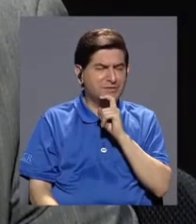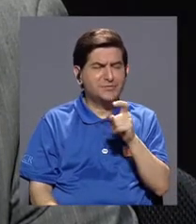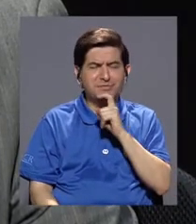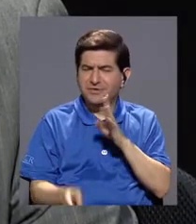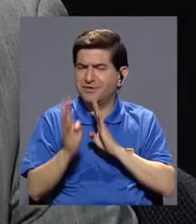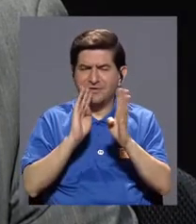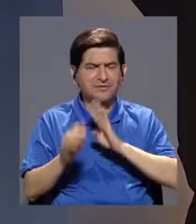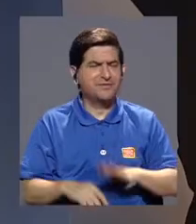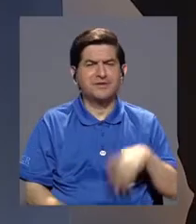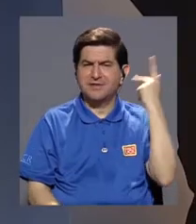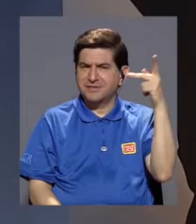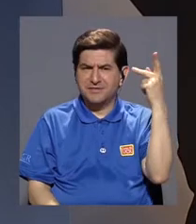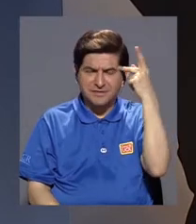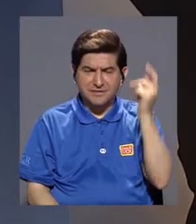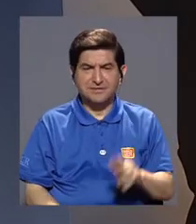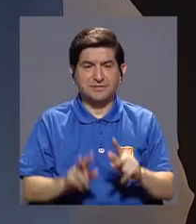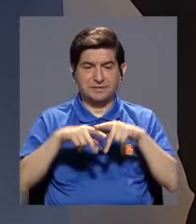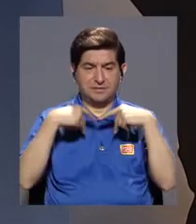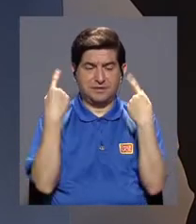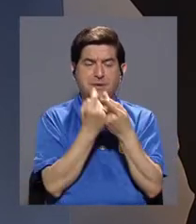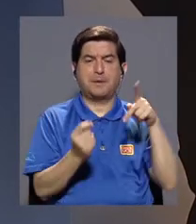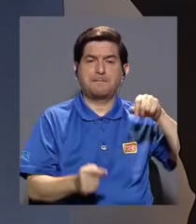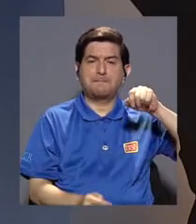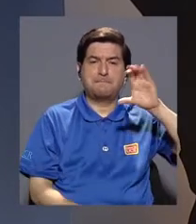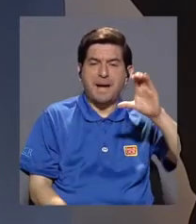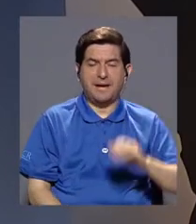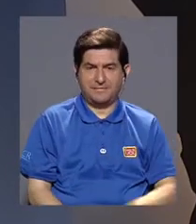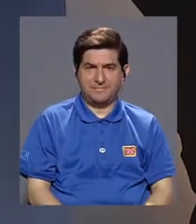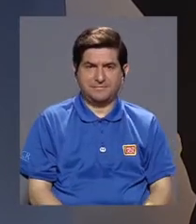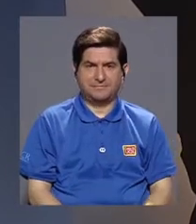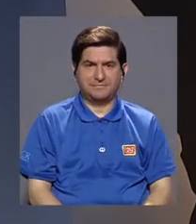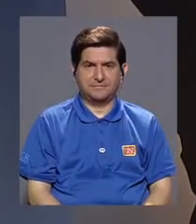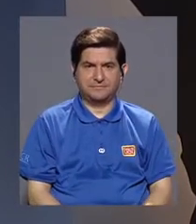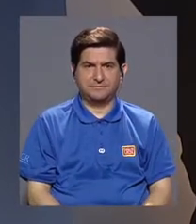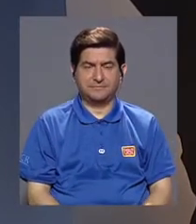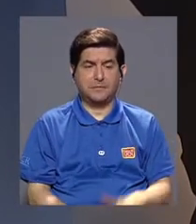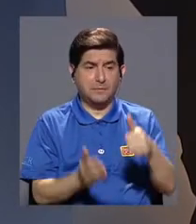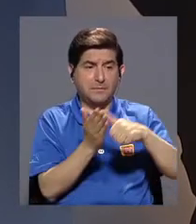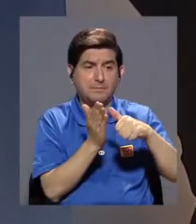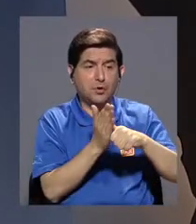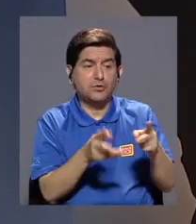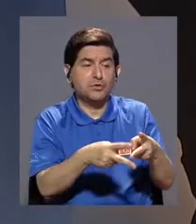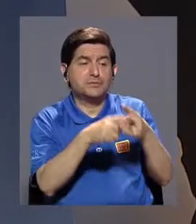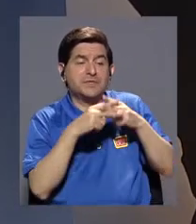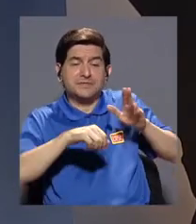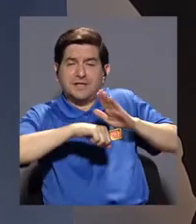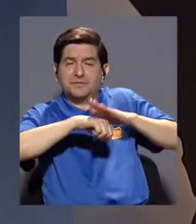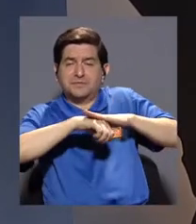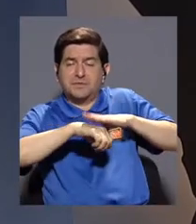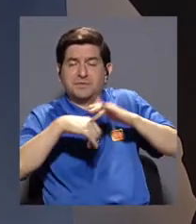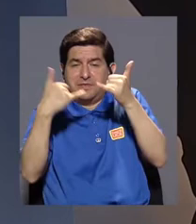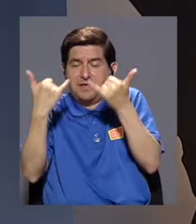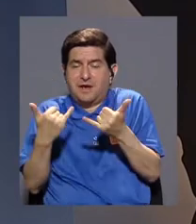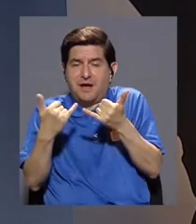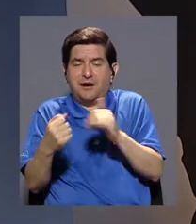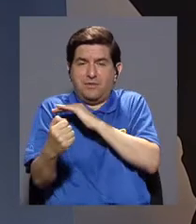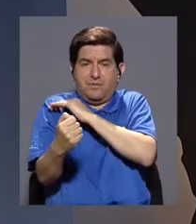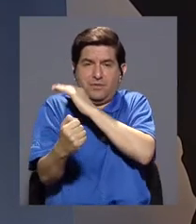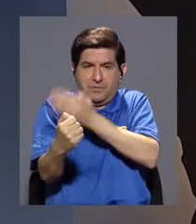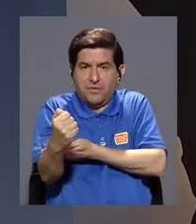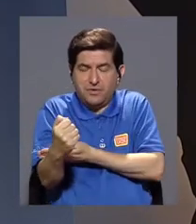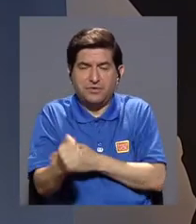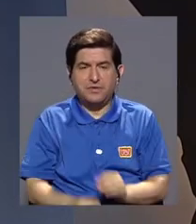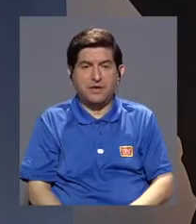hablando de política. El partido Acción Ciudadana llegó con votos prestados y hoy puede ser